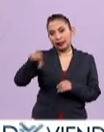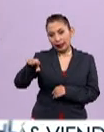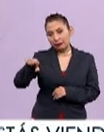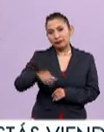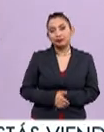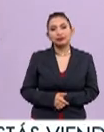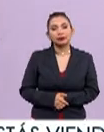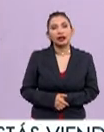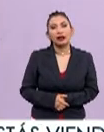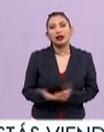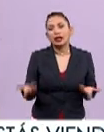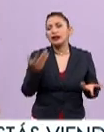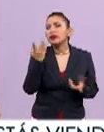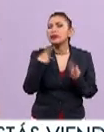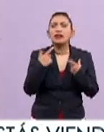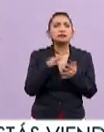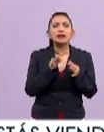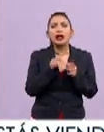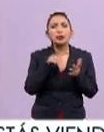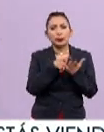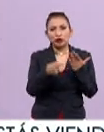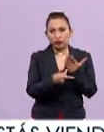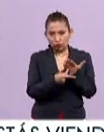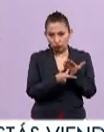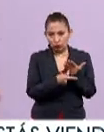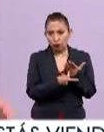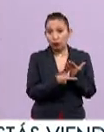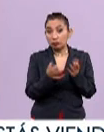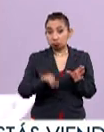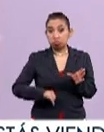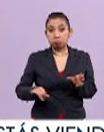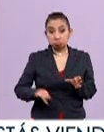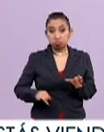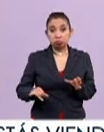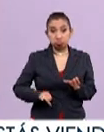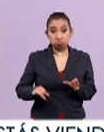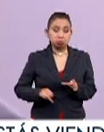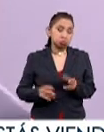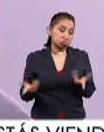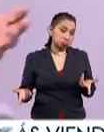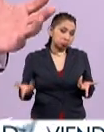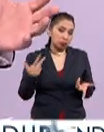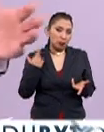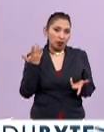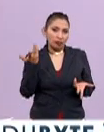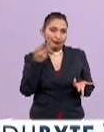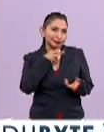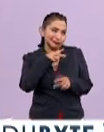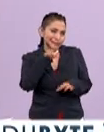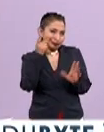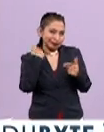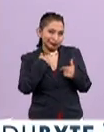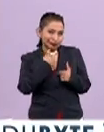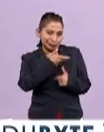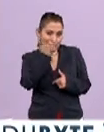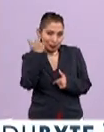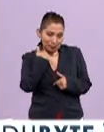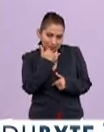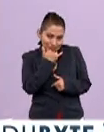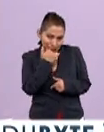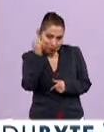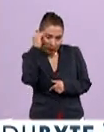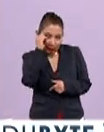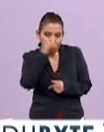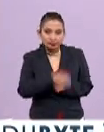Evaluación de la Educación. Y nos vienen a platicar sobre un proyecto muy interesante, digo, desde la ignorancia, me permito